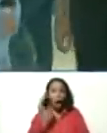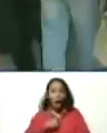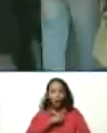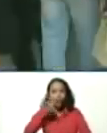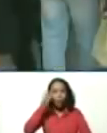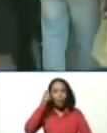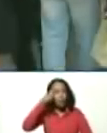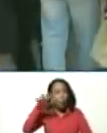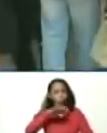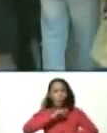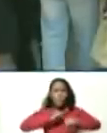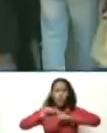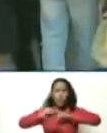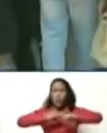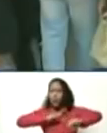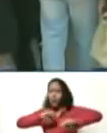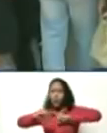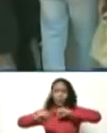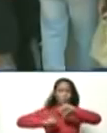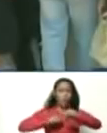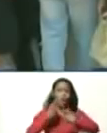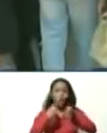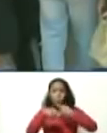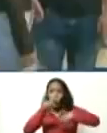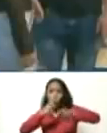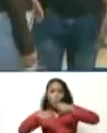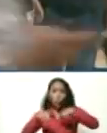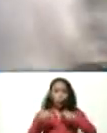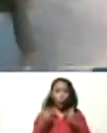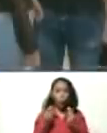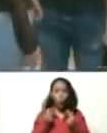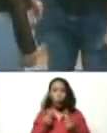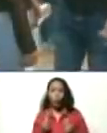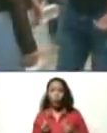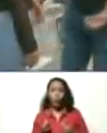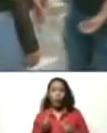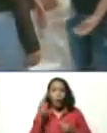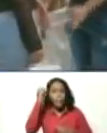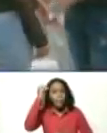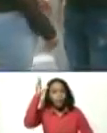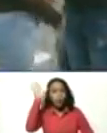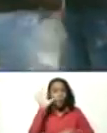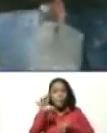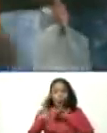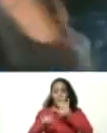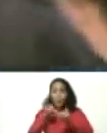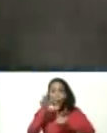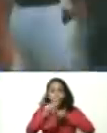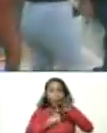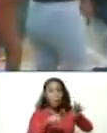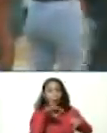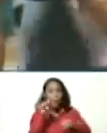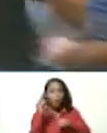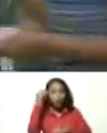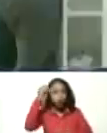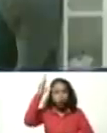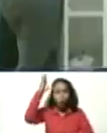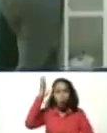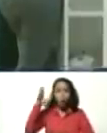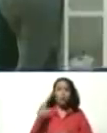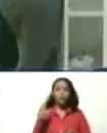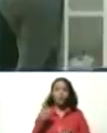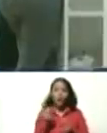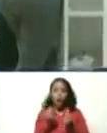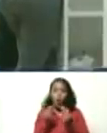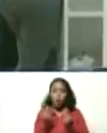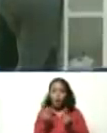pueblo moviéndose, moviéndose. El comercio, la capacidad de compra, la capacidad de acción